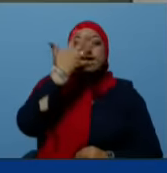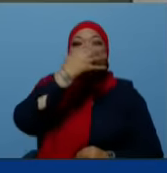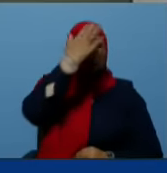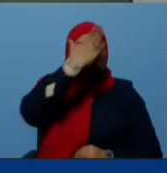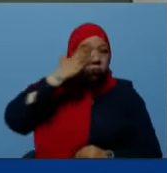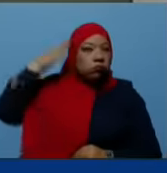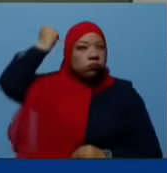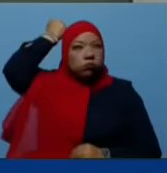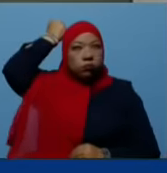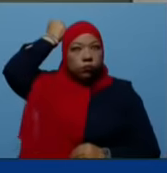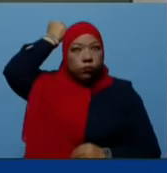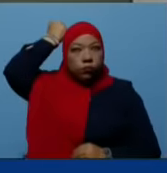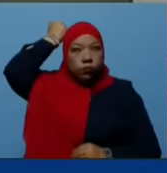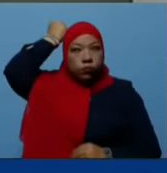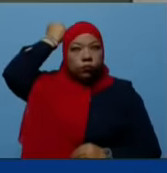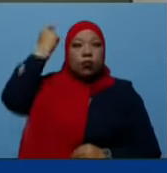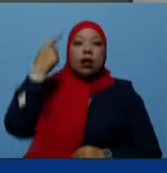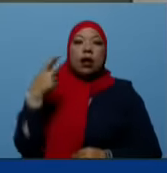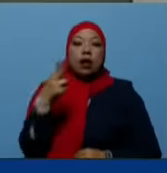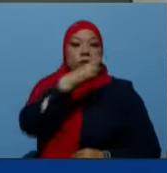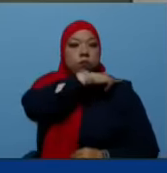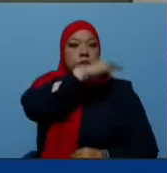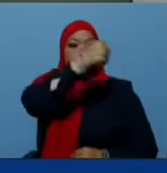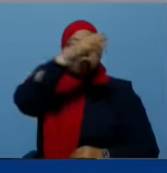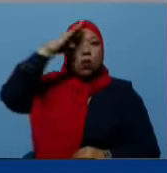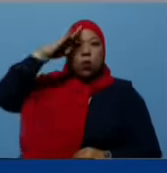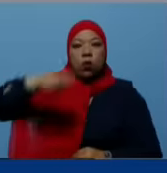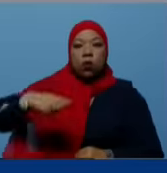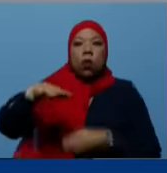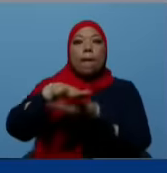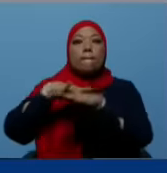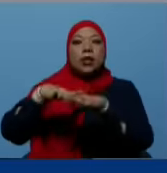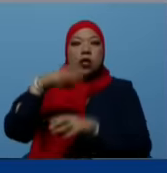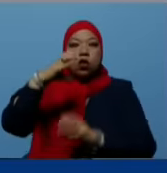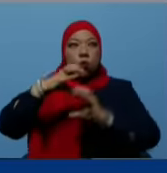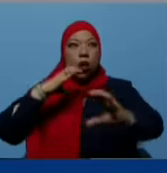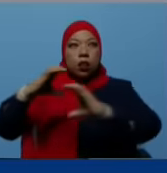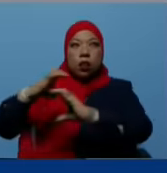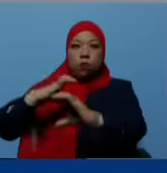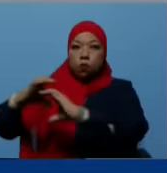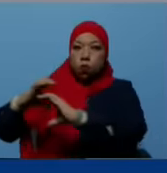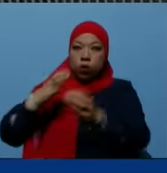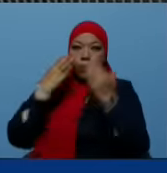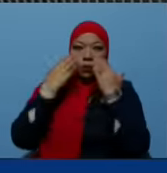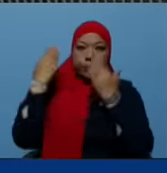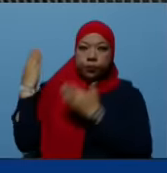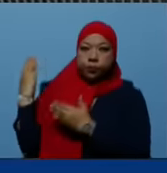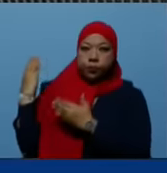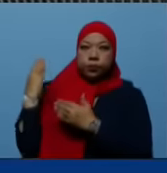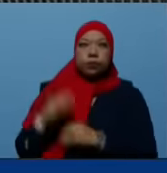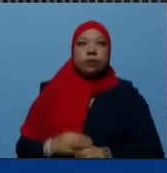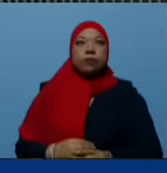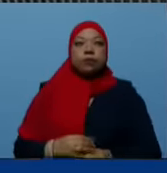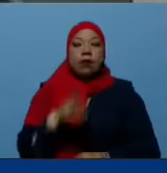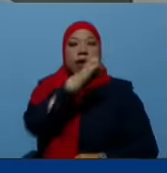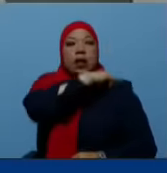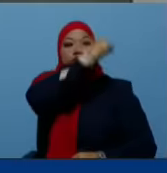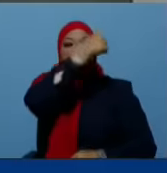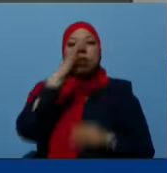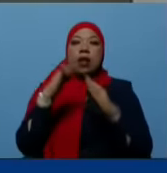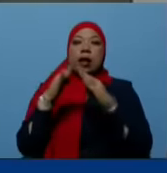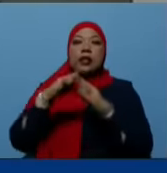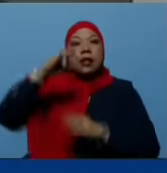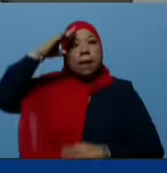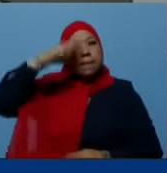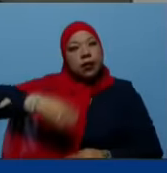jefe, comandante estratégico operacional, el ministro de Transporte, el jefe de Casa Militar, el de G100, y bueno, todo